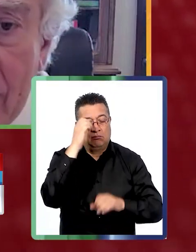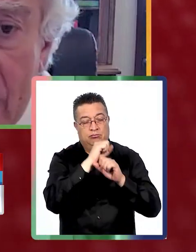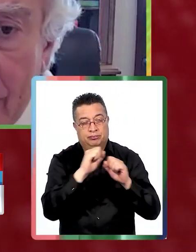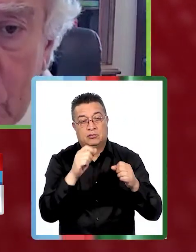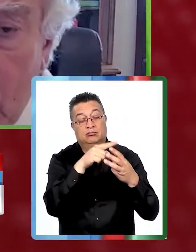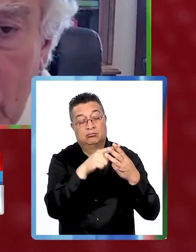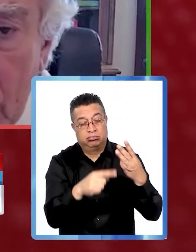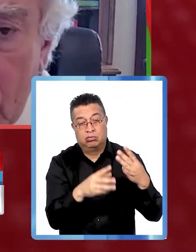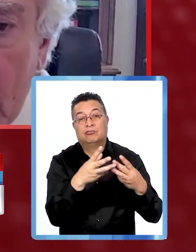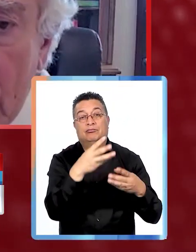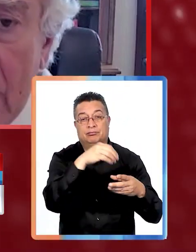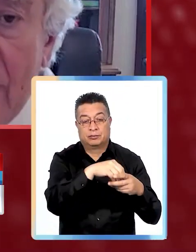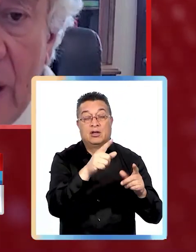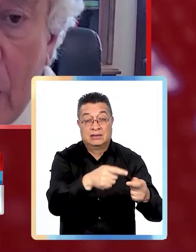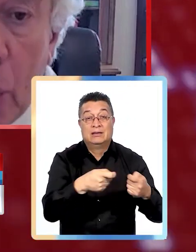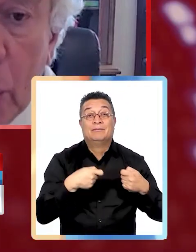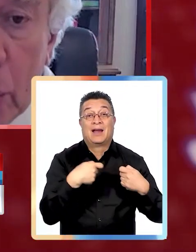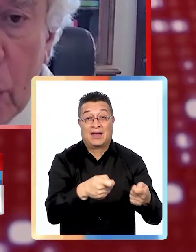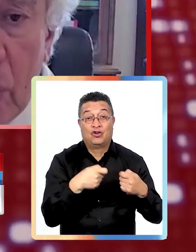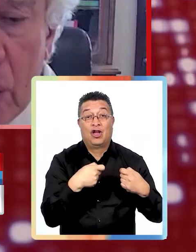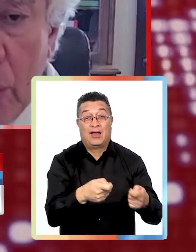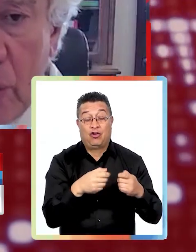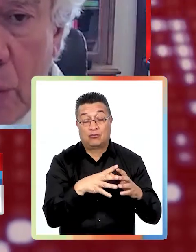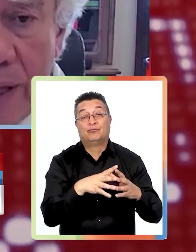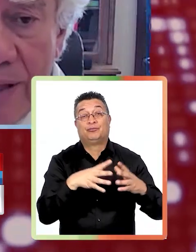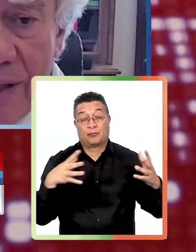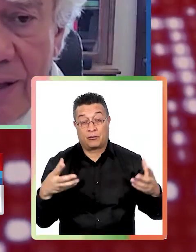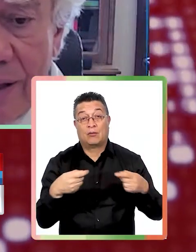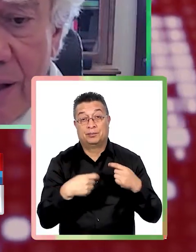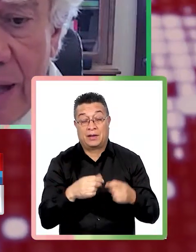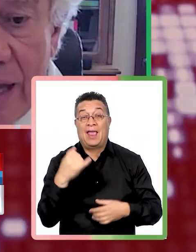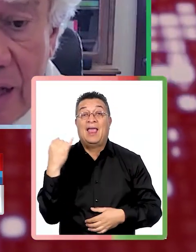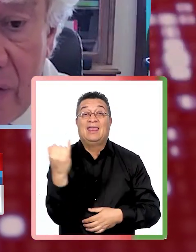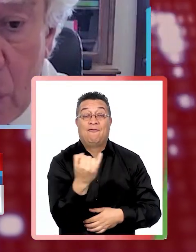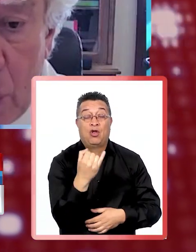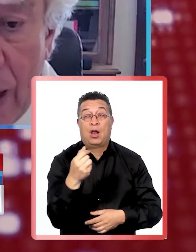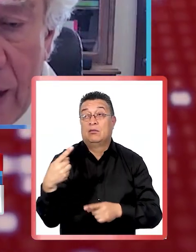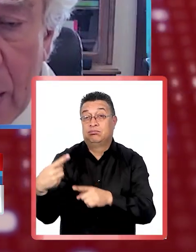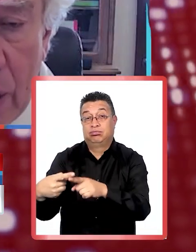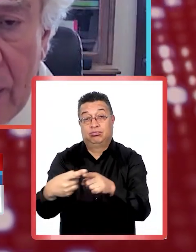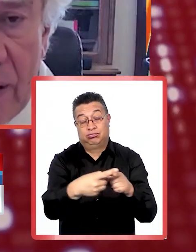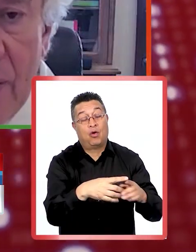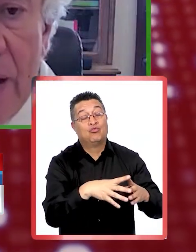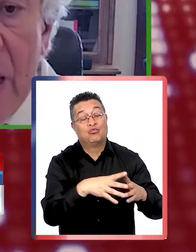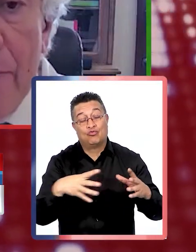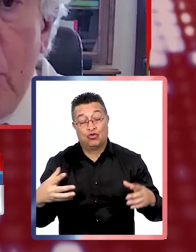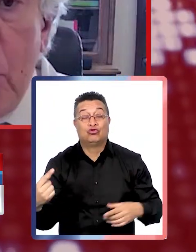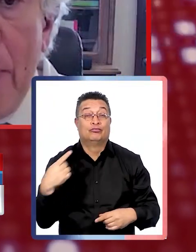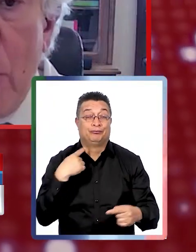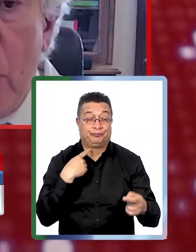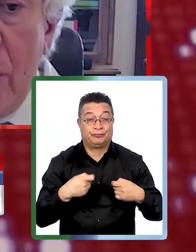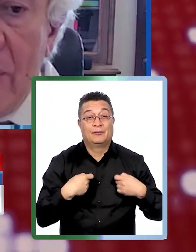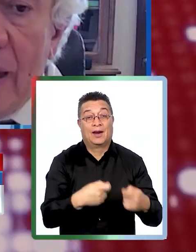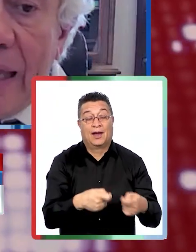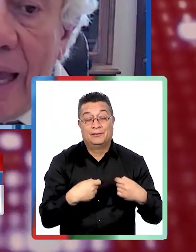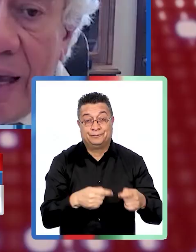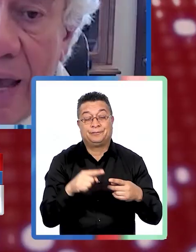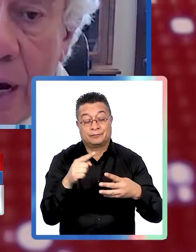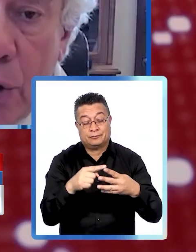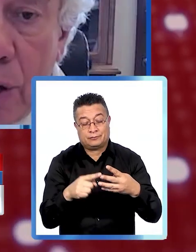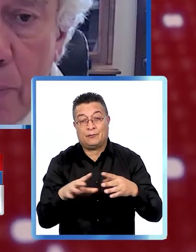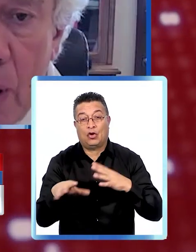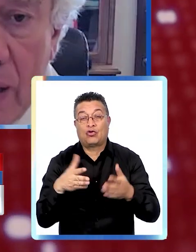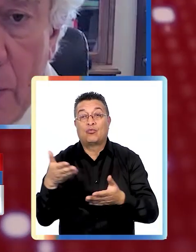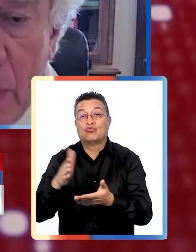cerebrovasculares. Todo eso tiene costos y consecuencias individuales y colectivas mucho mayores que